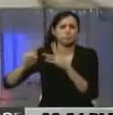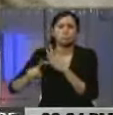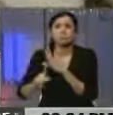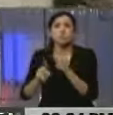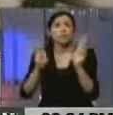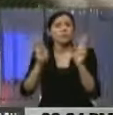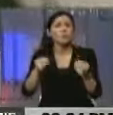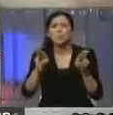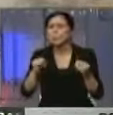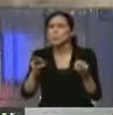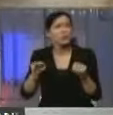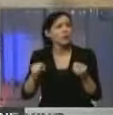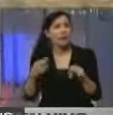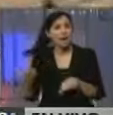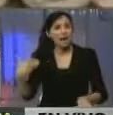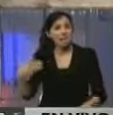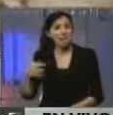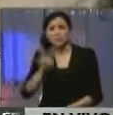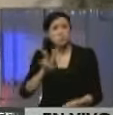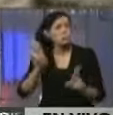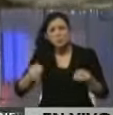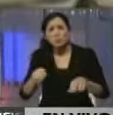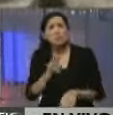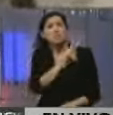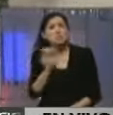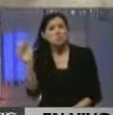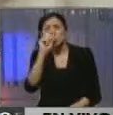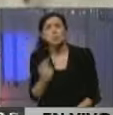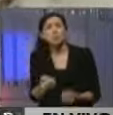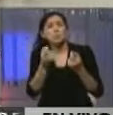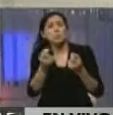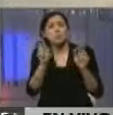nunca jamás lo tuvo Venezuela en 200 años.